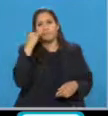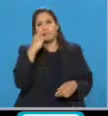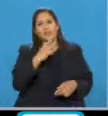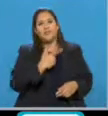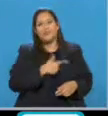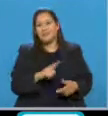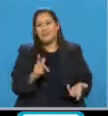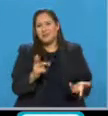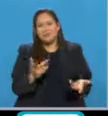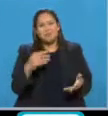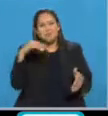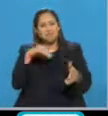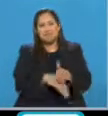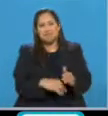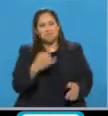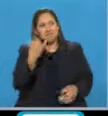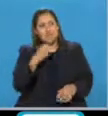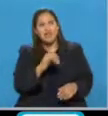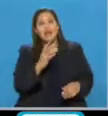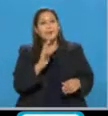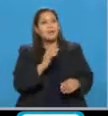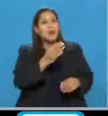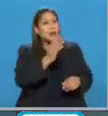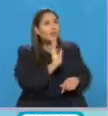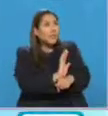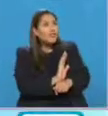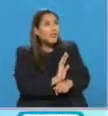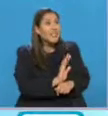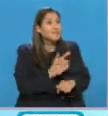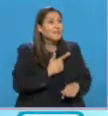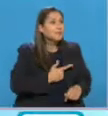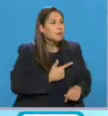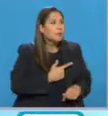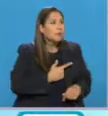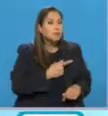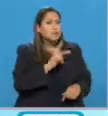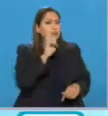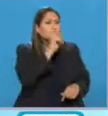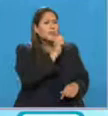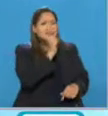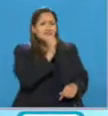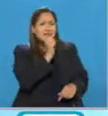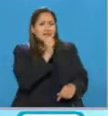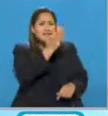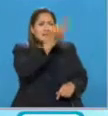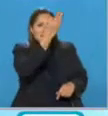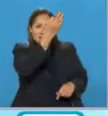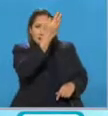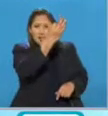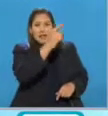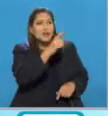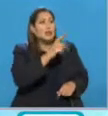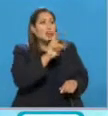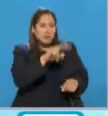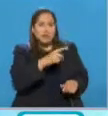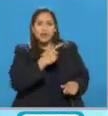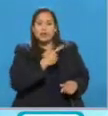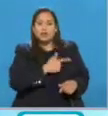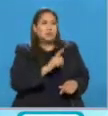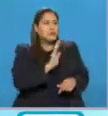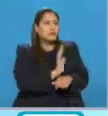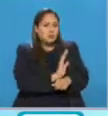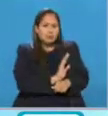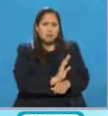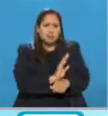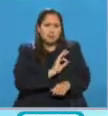No, peor, con la idea de ya me gustó la película cuando ni Desde siquiera la has antes de visto. verla, Claro. sí es cierto. Se vale decir que no les gustó la película, claro que se Claro.